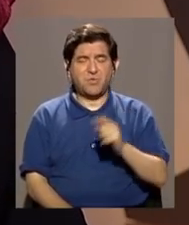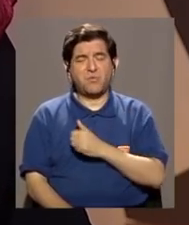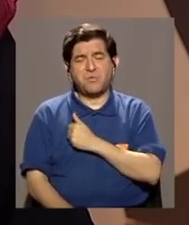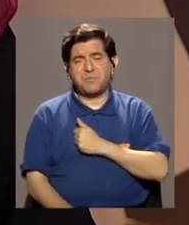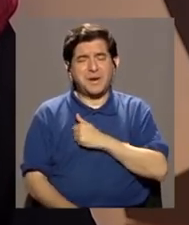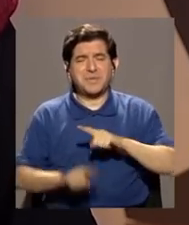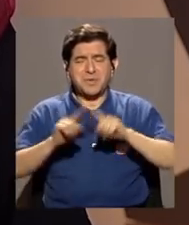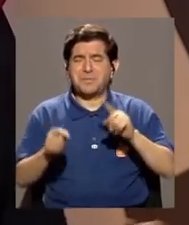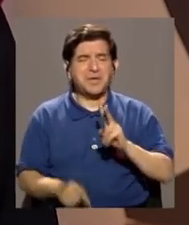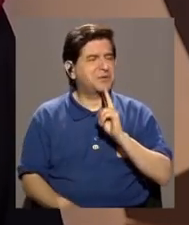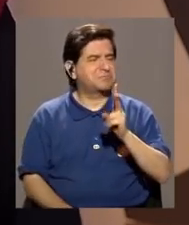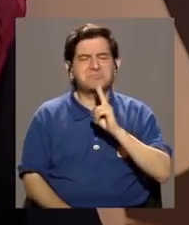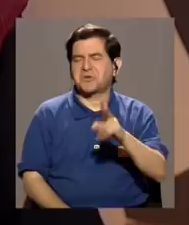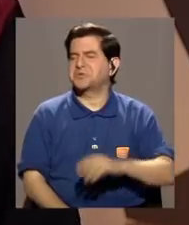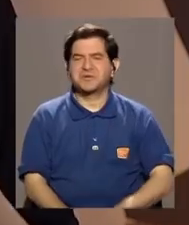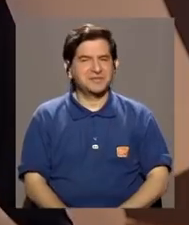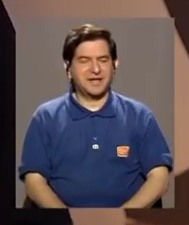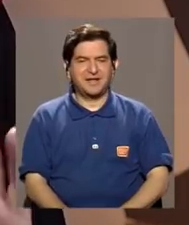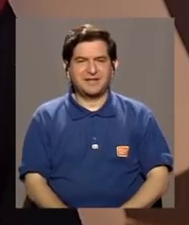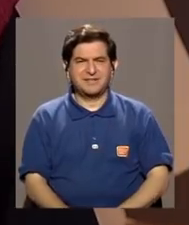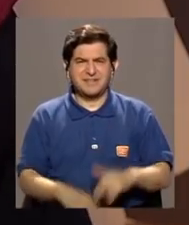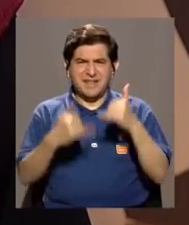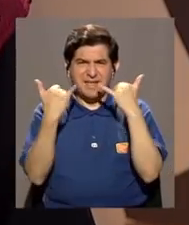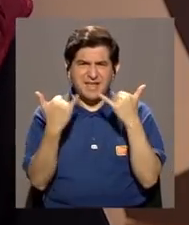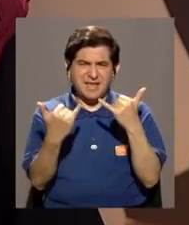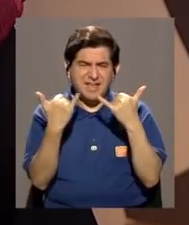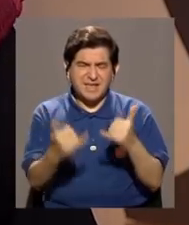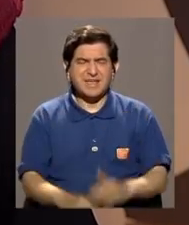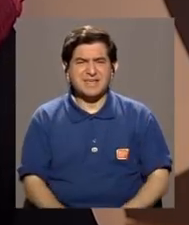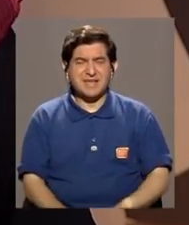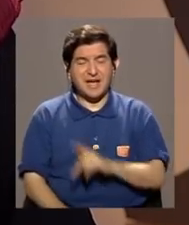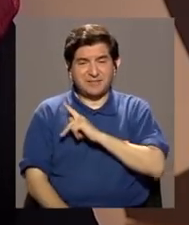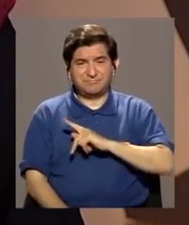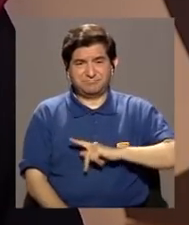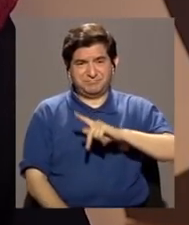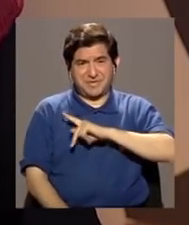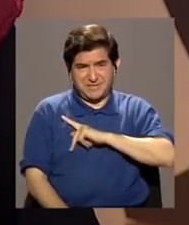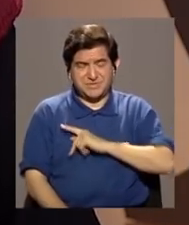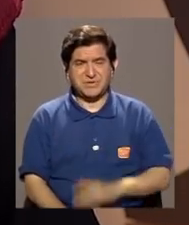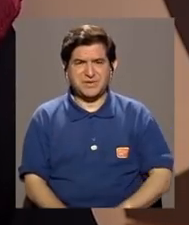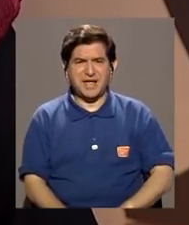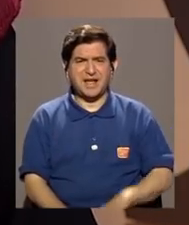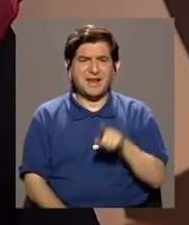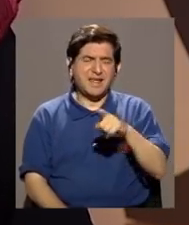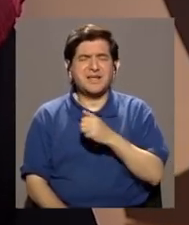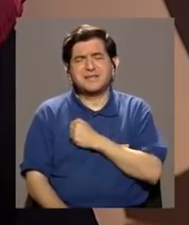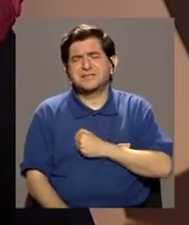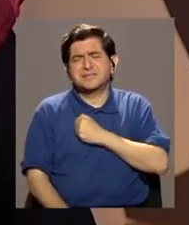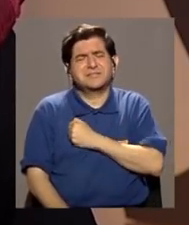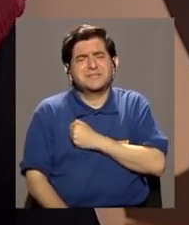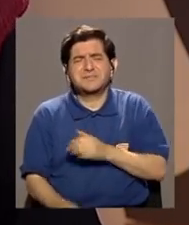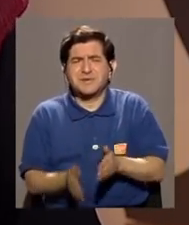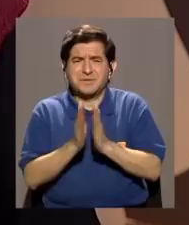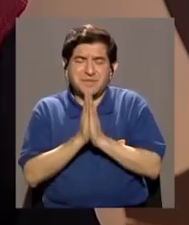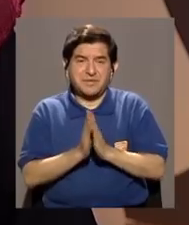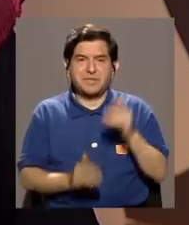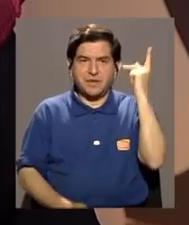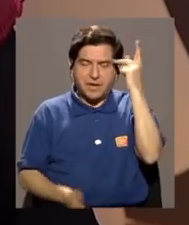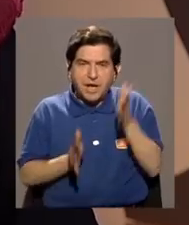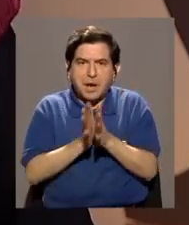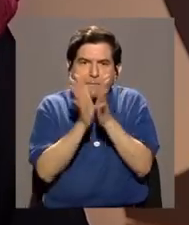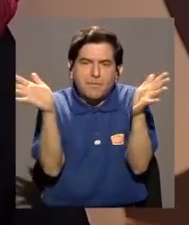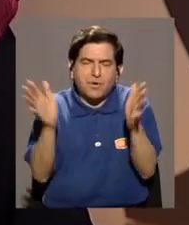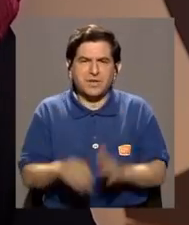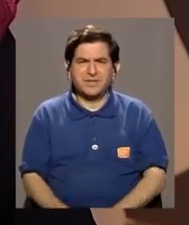una disculpa y en realidad bueno a mí esto ya está aquí a título personal las disculpas a mí me parecen en este materia de política